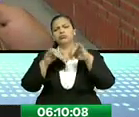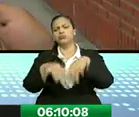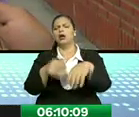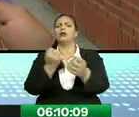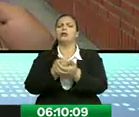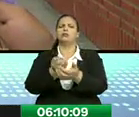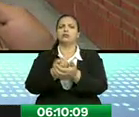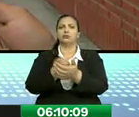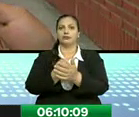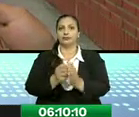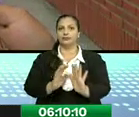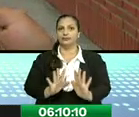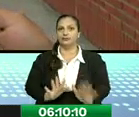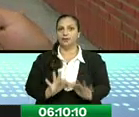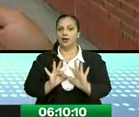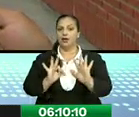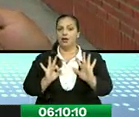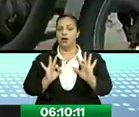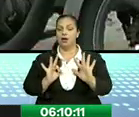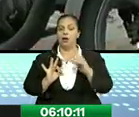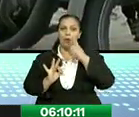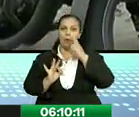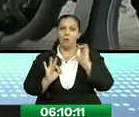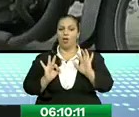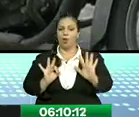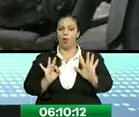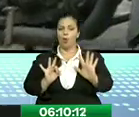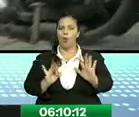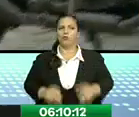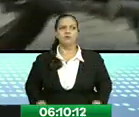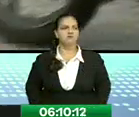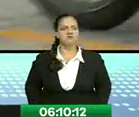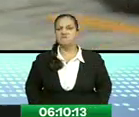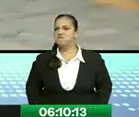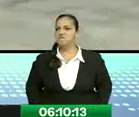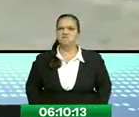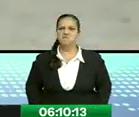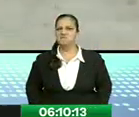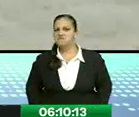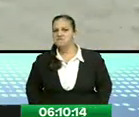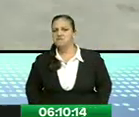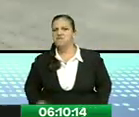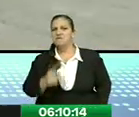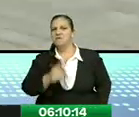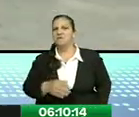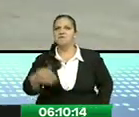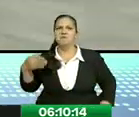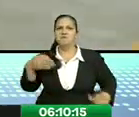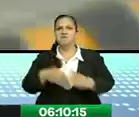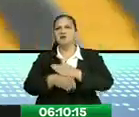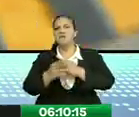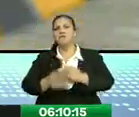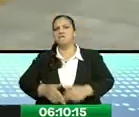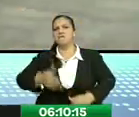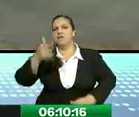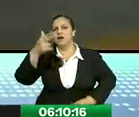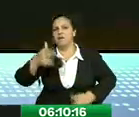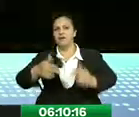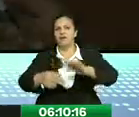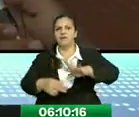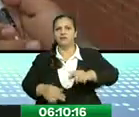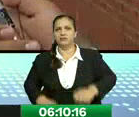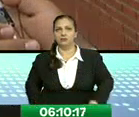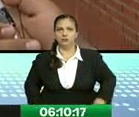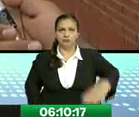del delincuente, no escatimen eso. Y mira, otra vez el guardia le repele, el guardia